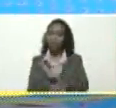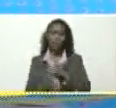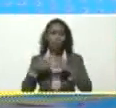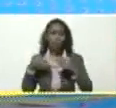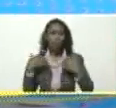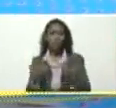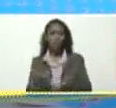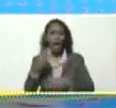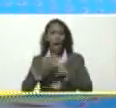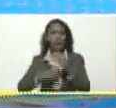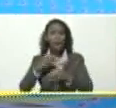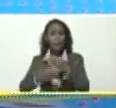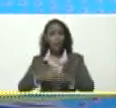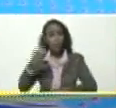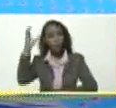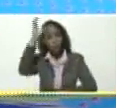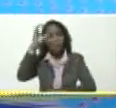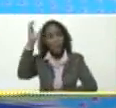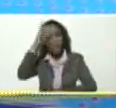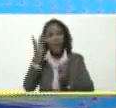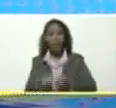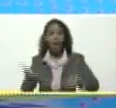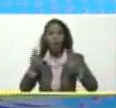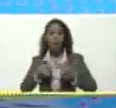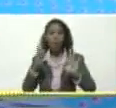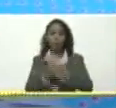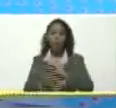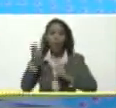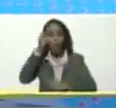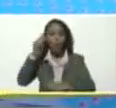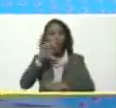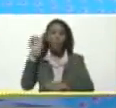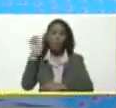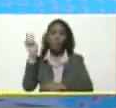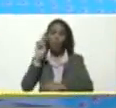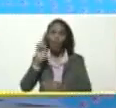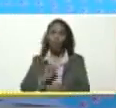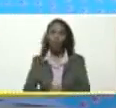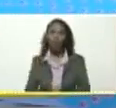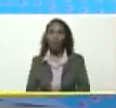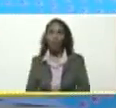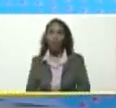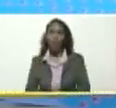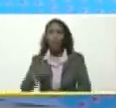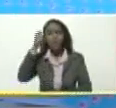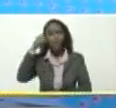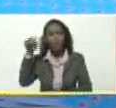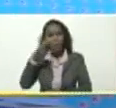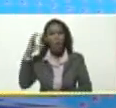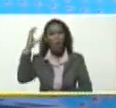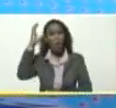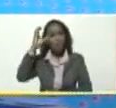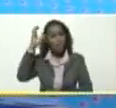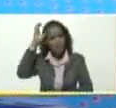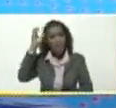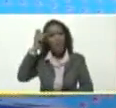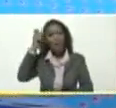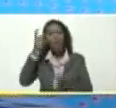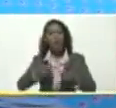creando conciencia, creando valores en el pueblo de Venezuela. Un pueblo de conciencia, un pueblo de